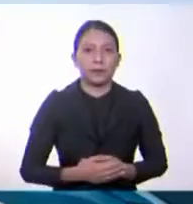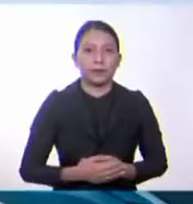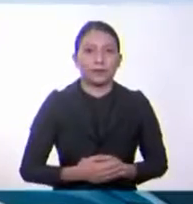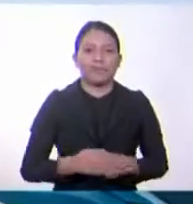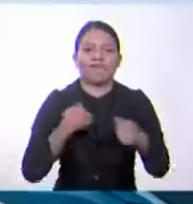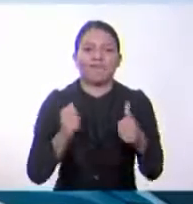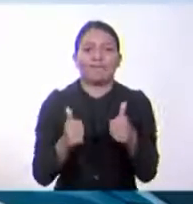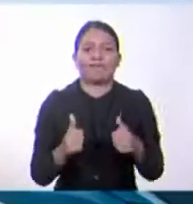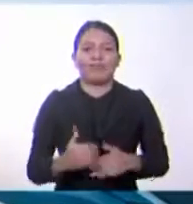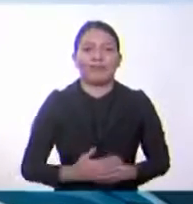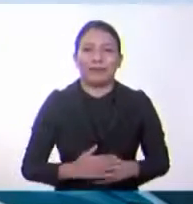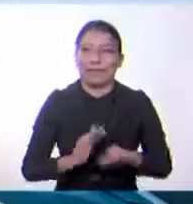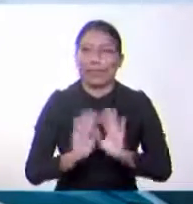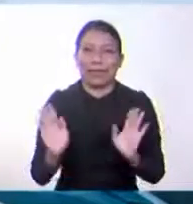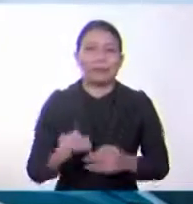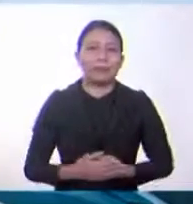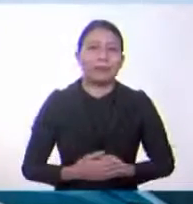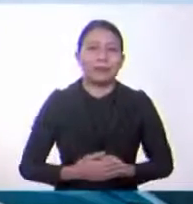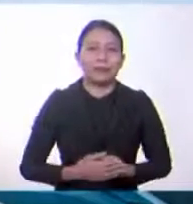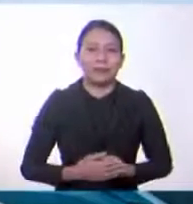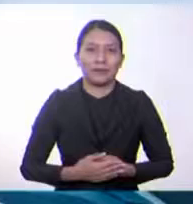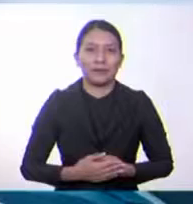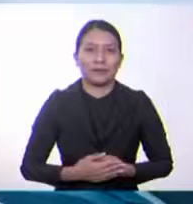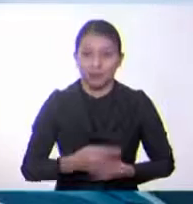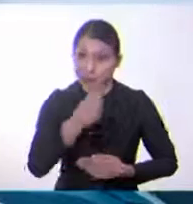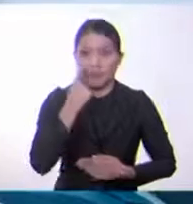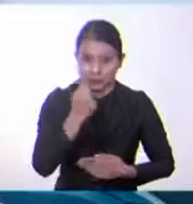Listo, ahí está. ¿Ves?